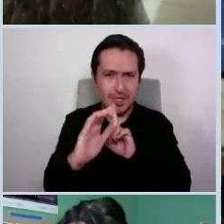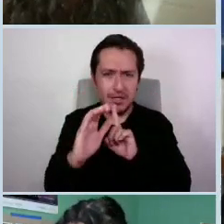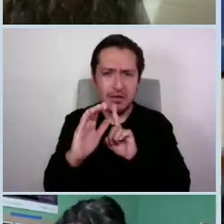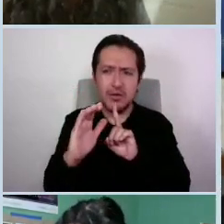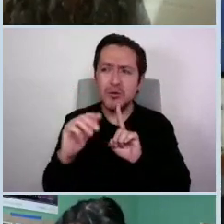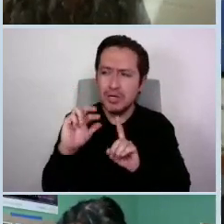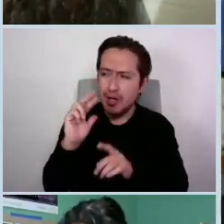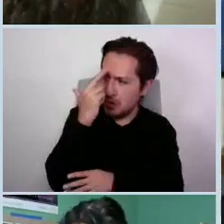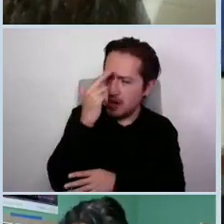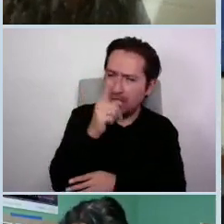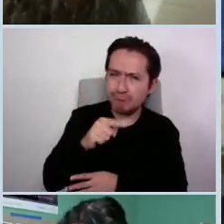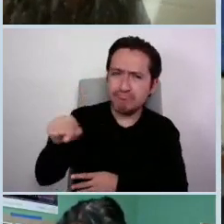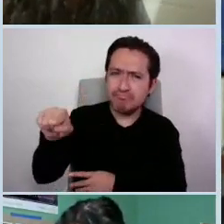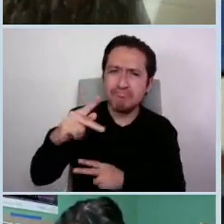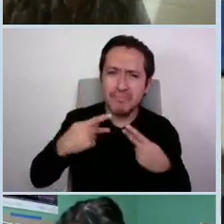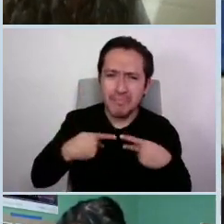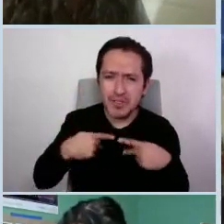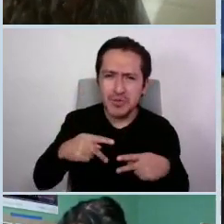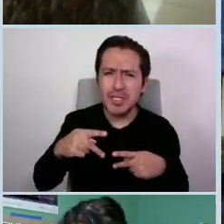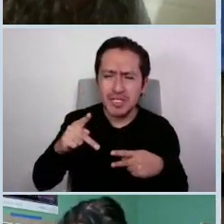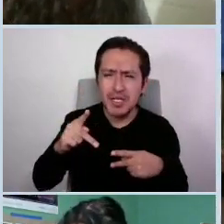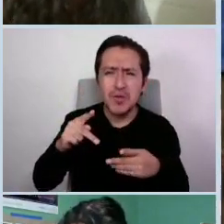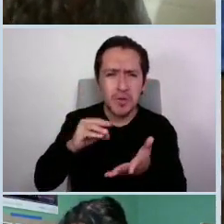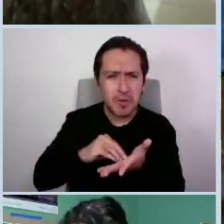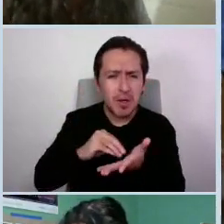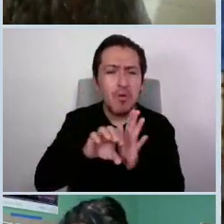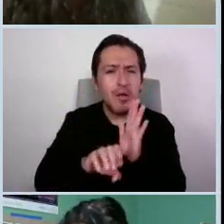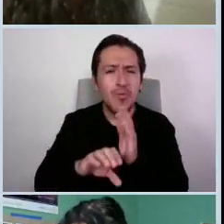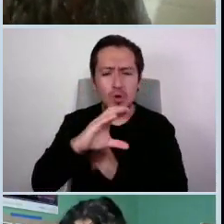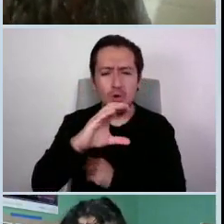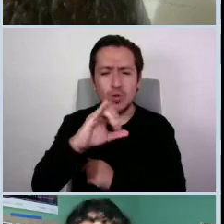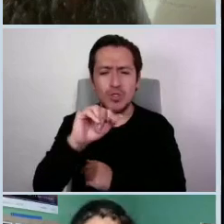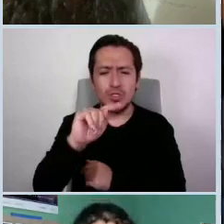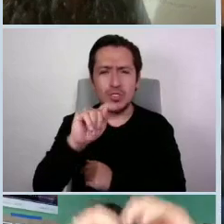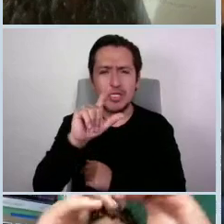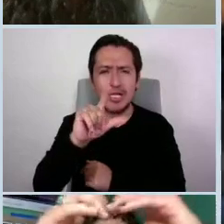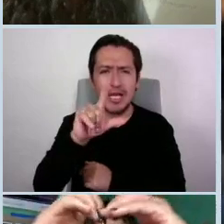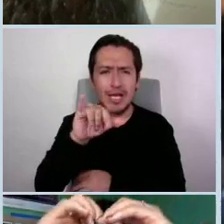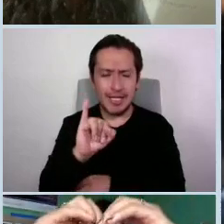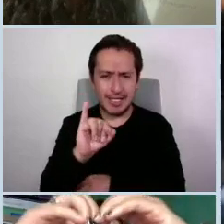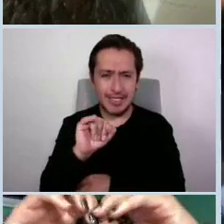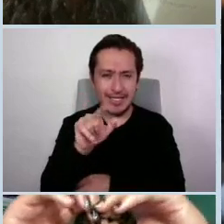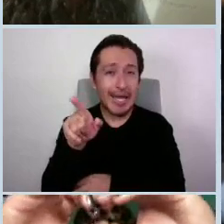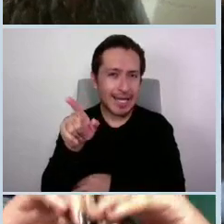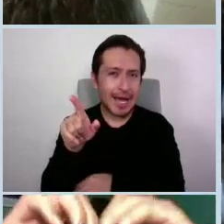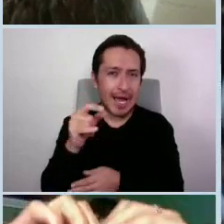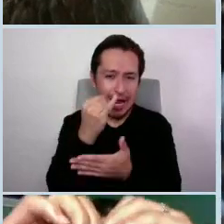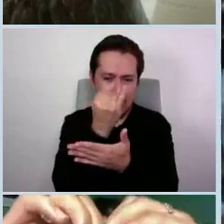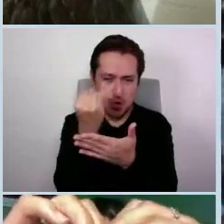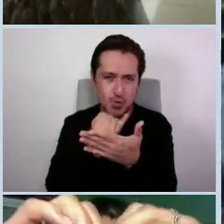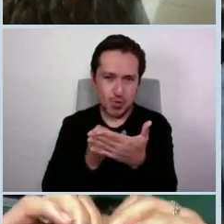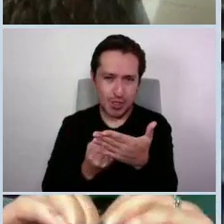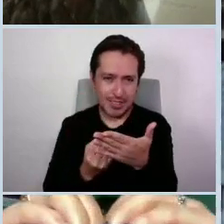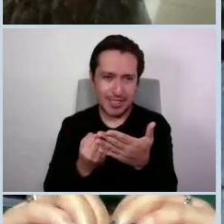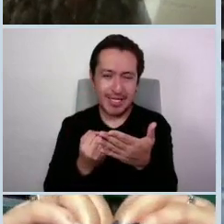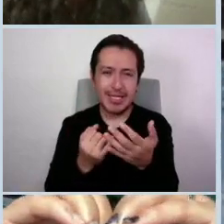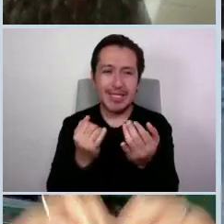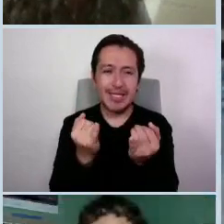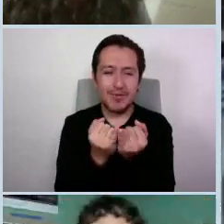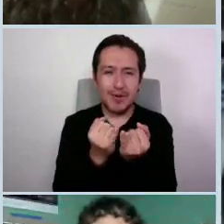presentes nos vinculamos con ciclali que es la ilustradora de este de los fan cines y de la barraca del